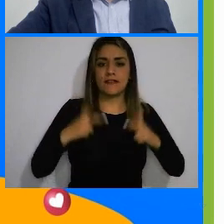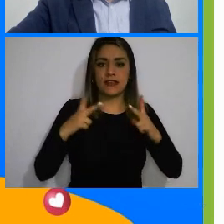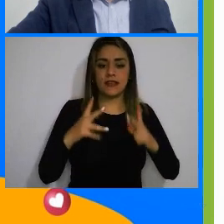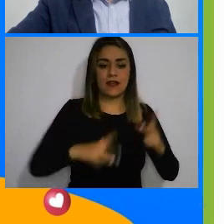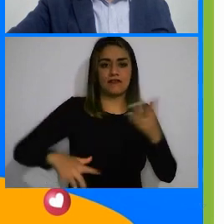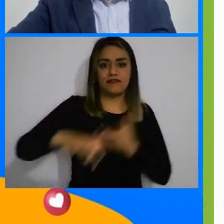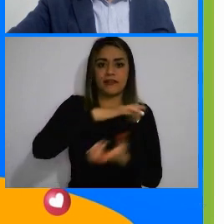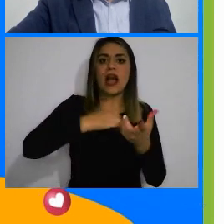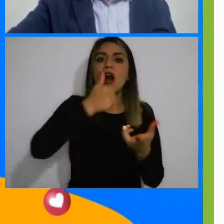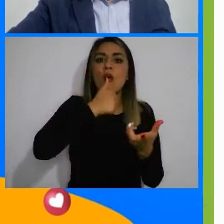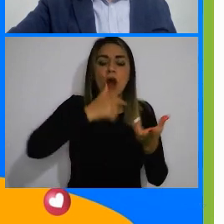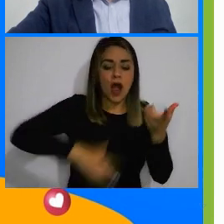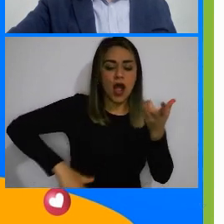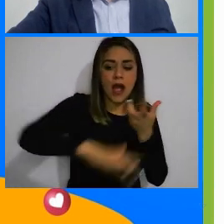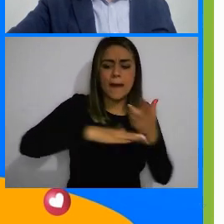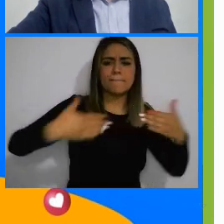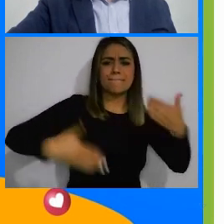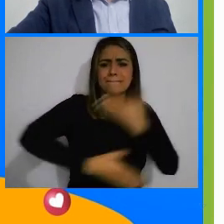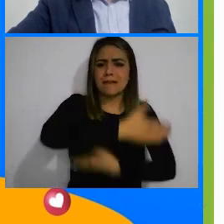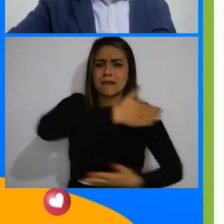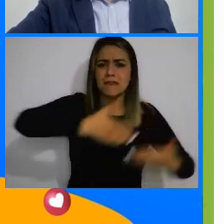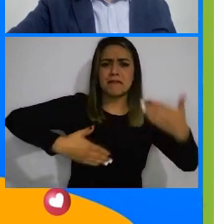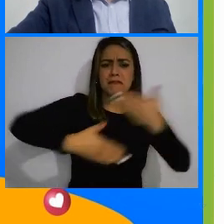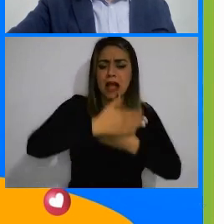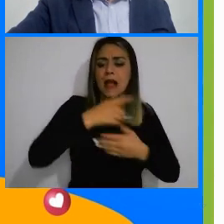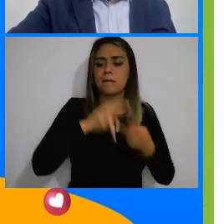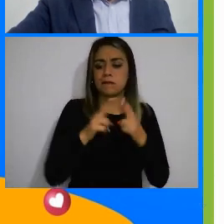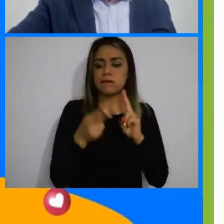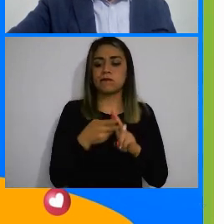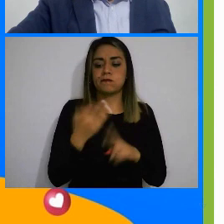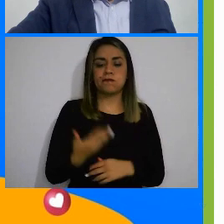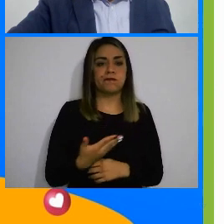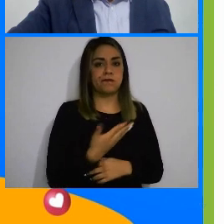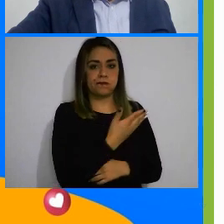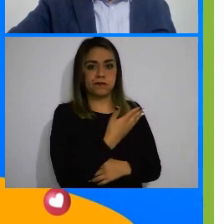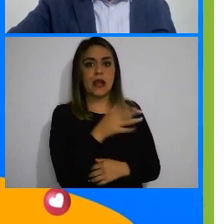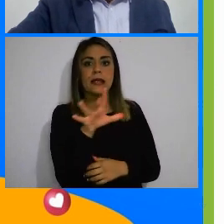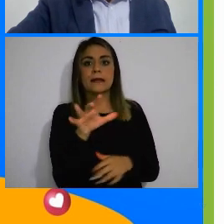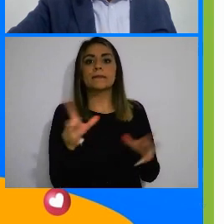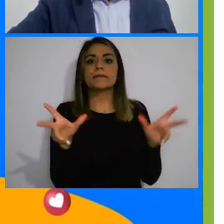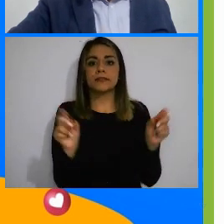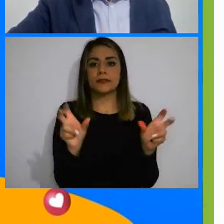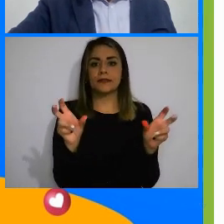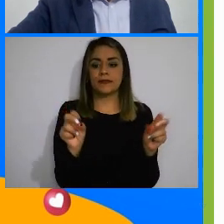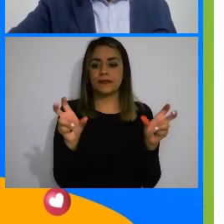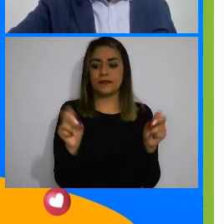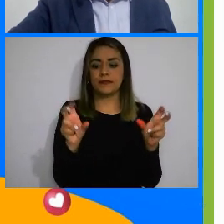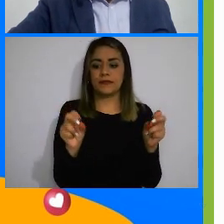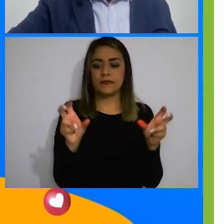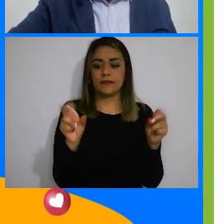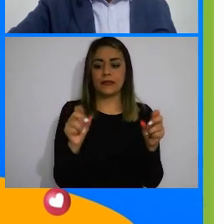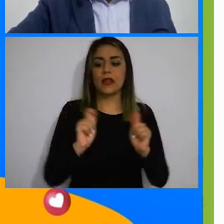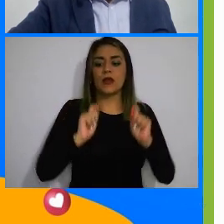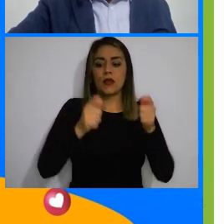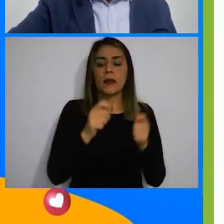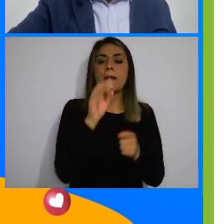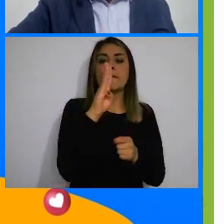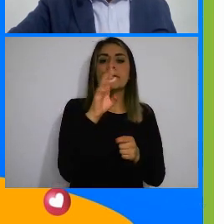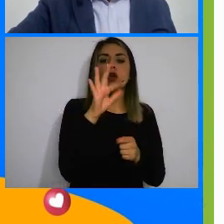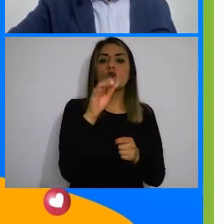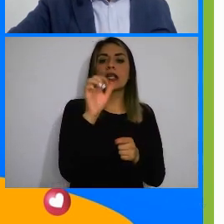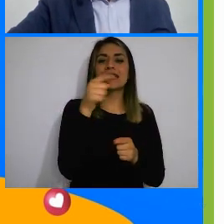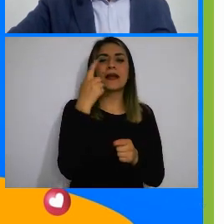guardería de muchas especies de peces. Entonces, aquí puse este es un cangrejo violinista. Esa se llama así violinista porque mire que él